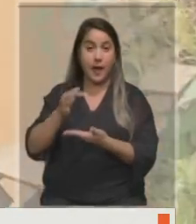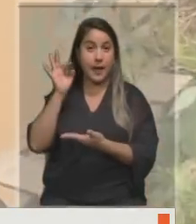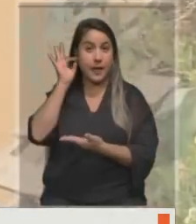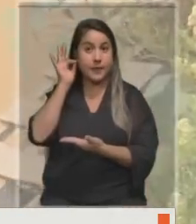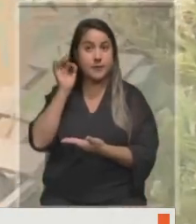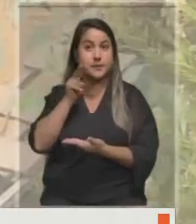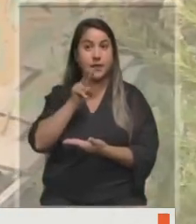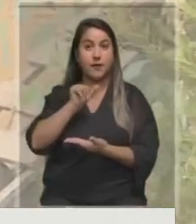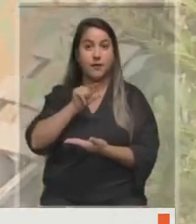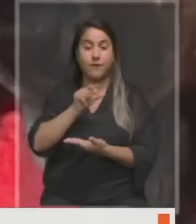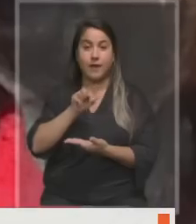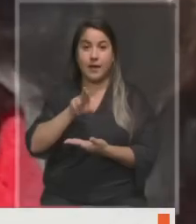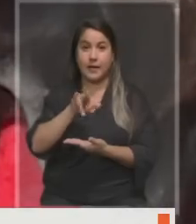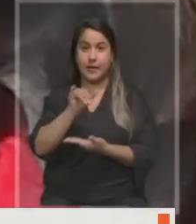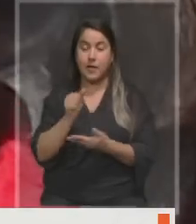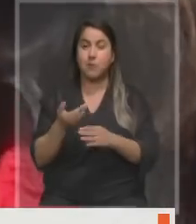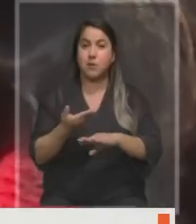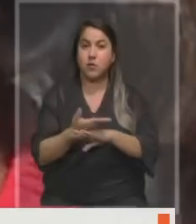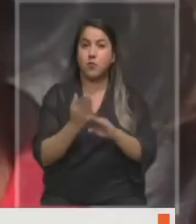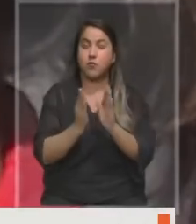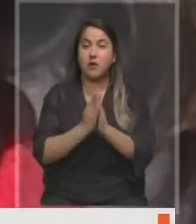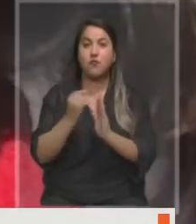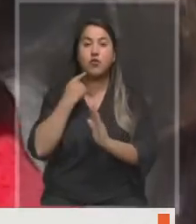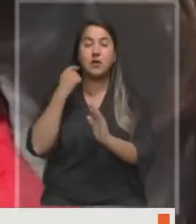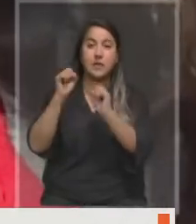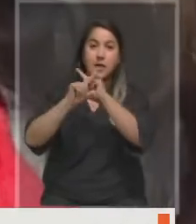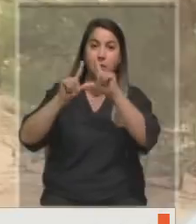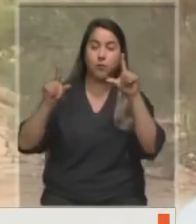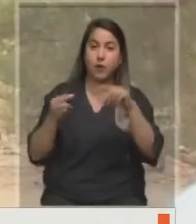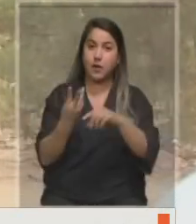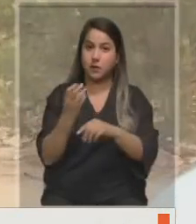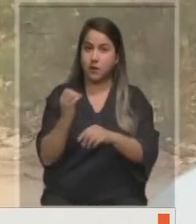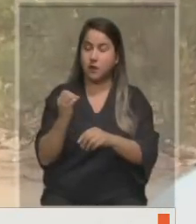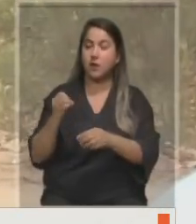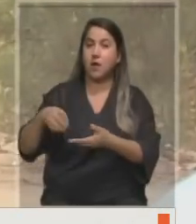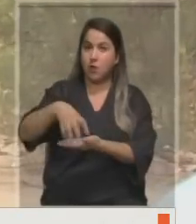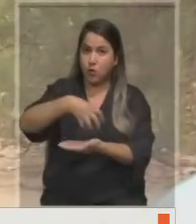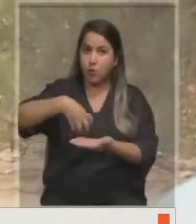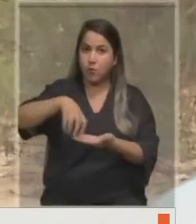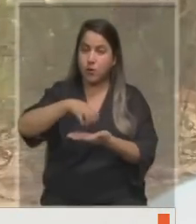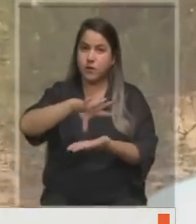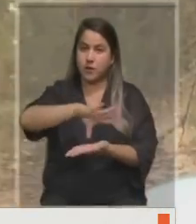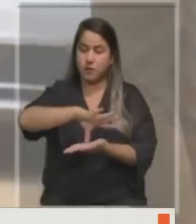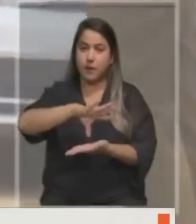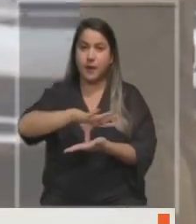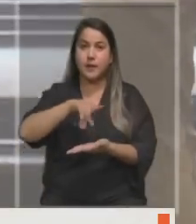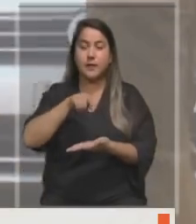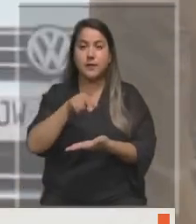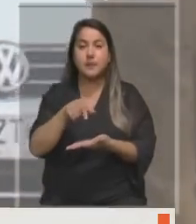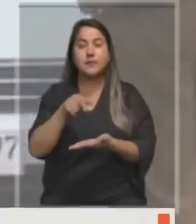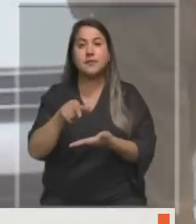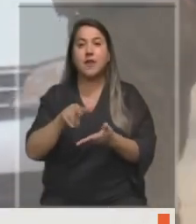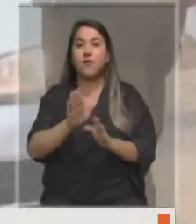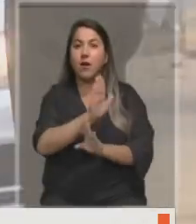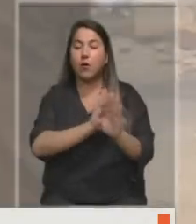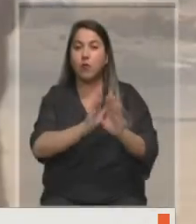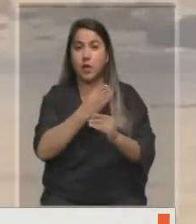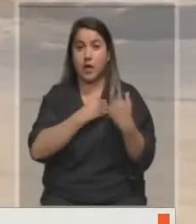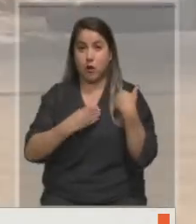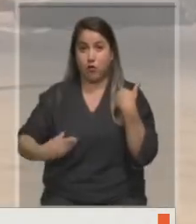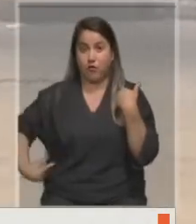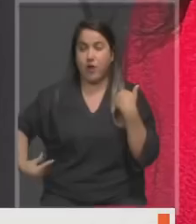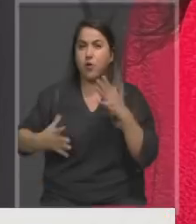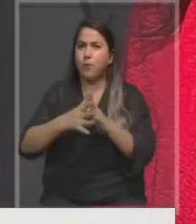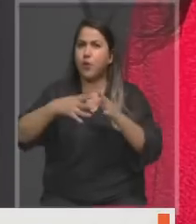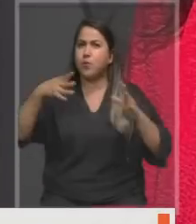melipillán quién pidió que quilpuse incluida entre las treinta comunas del país que serán intervenidas por el gobierno debido a las altas cifras de